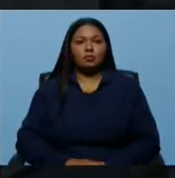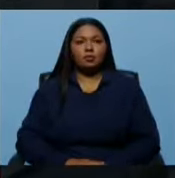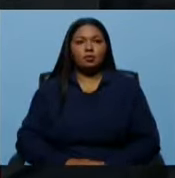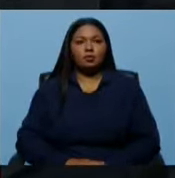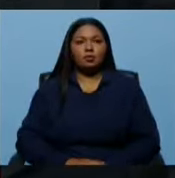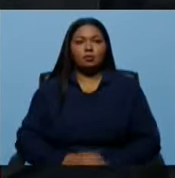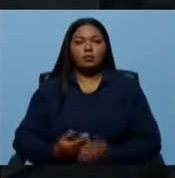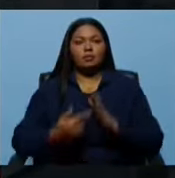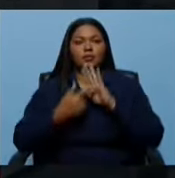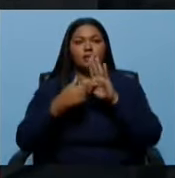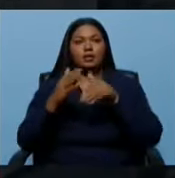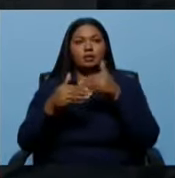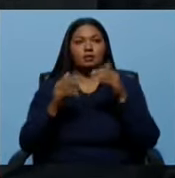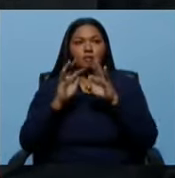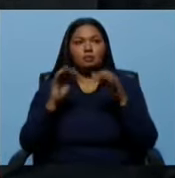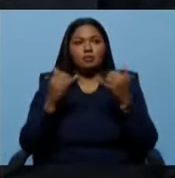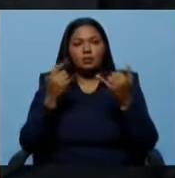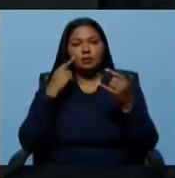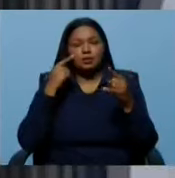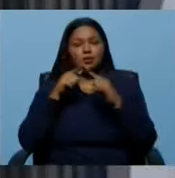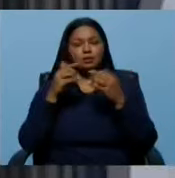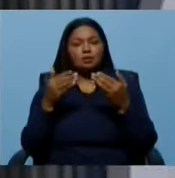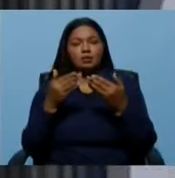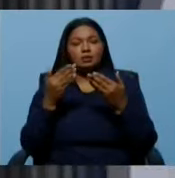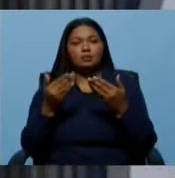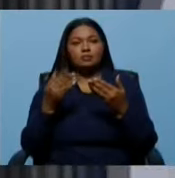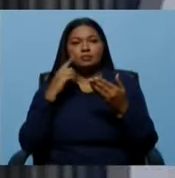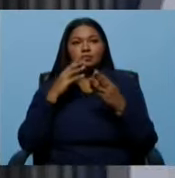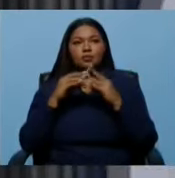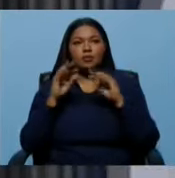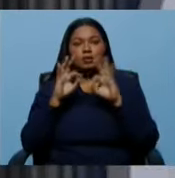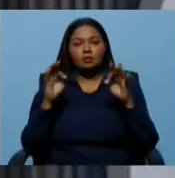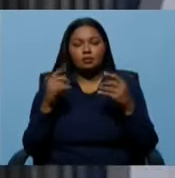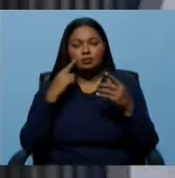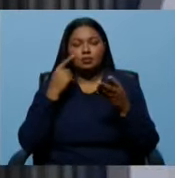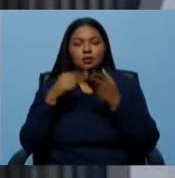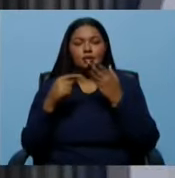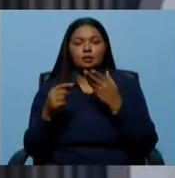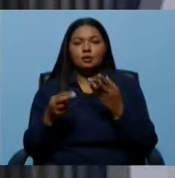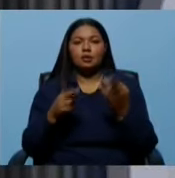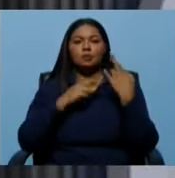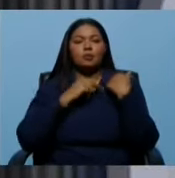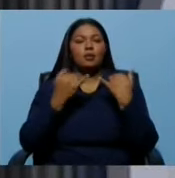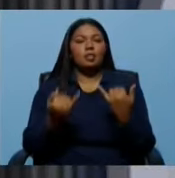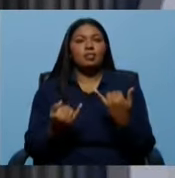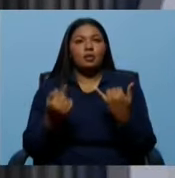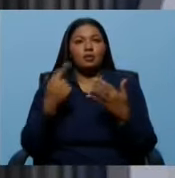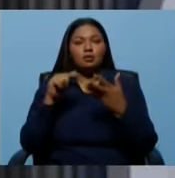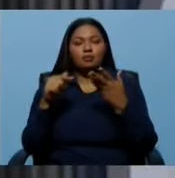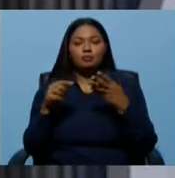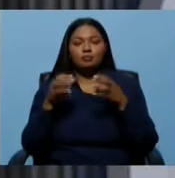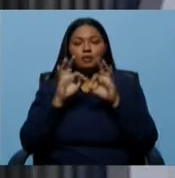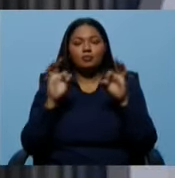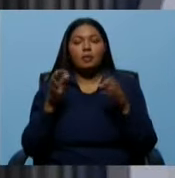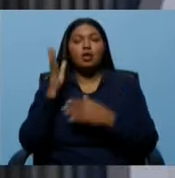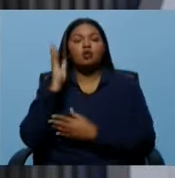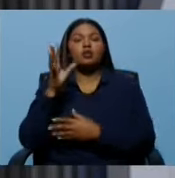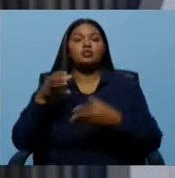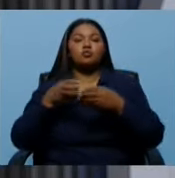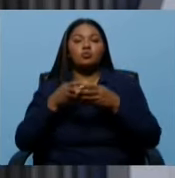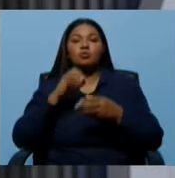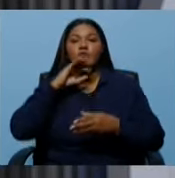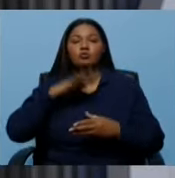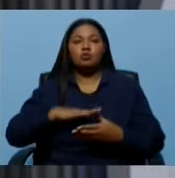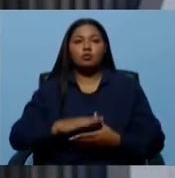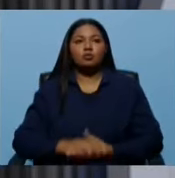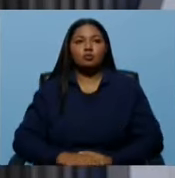finales una vez que se realicen todas estas todo asambleas? Lo que estamos cargando en las distintas plataformas, en lo que corresponde a esta plataforma, Congreso de Bloque Histórico,